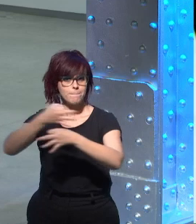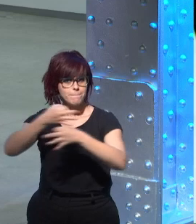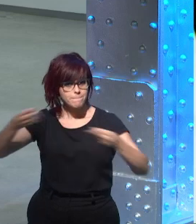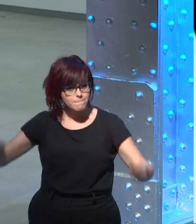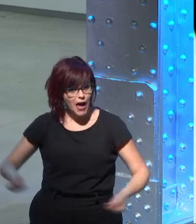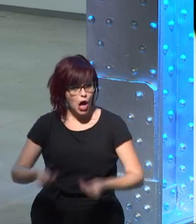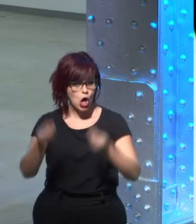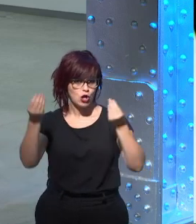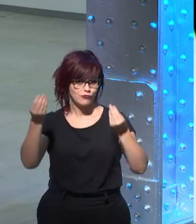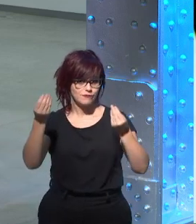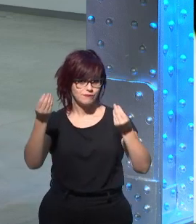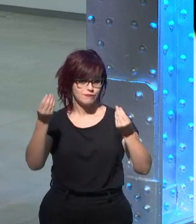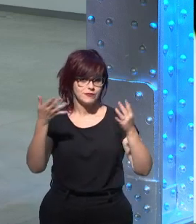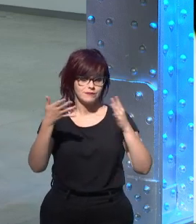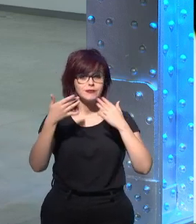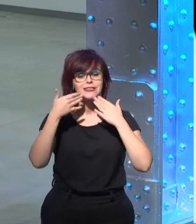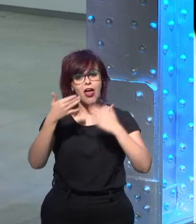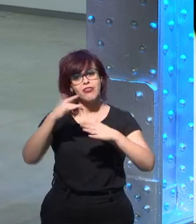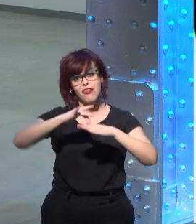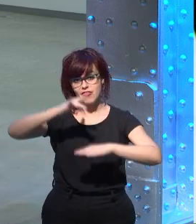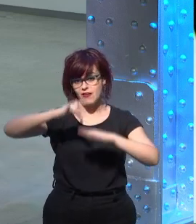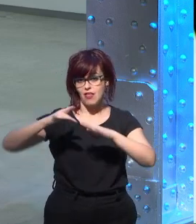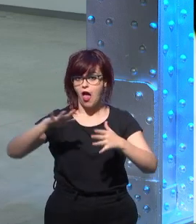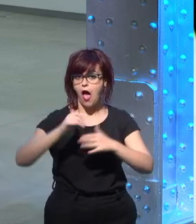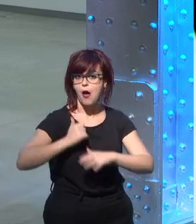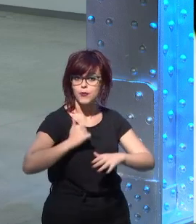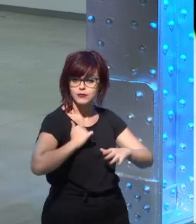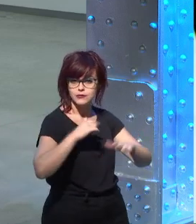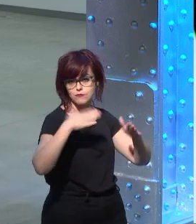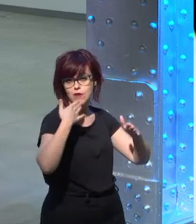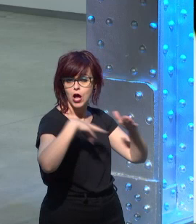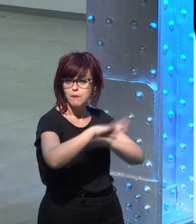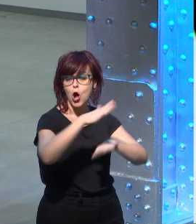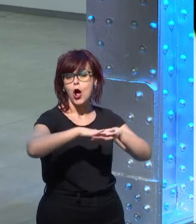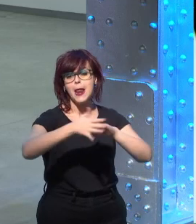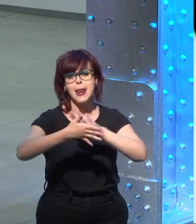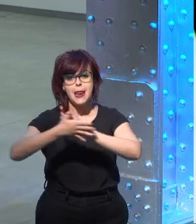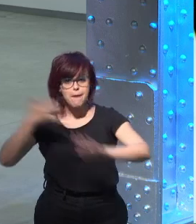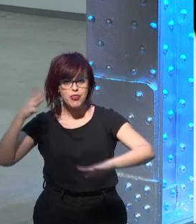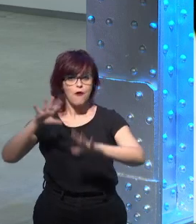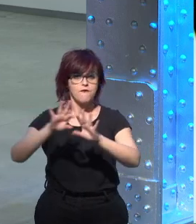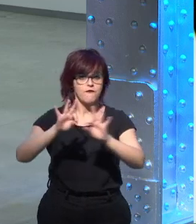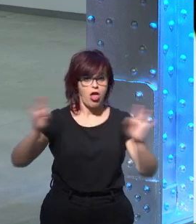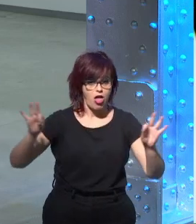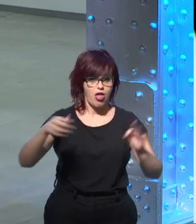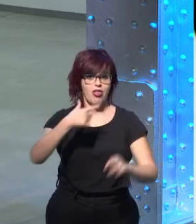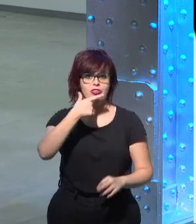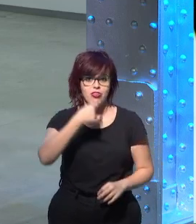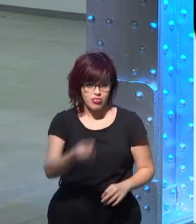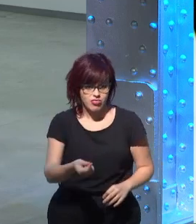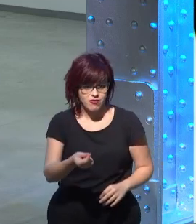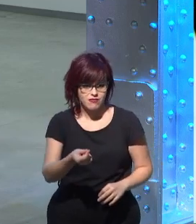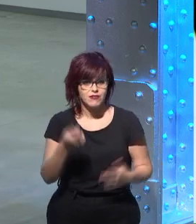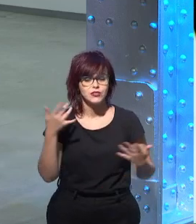hacernos las cosas más sencillas, más fáciles, más rápidas. ¿A quién? A nosotros, a los seres humanos, que